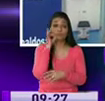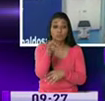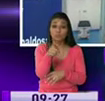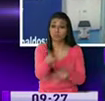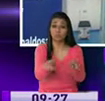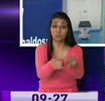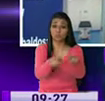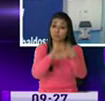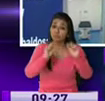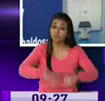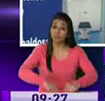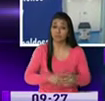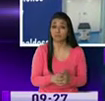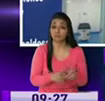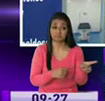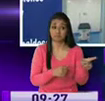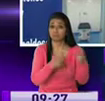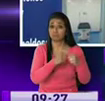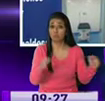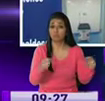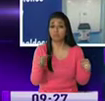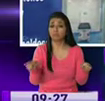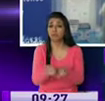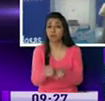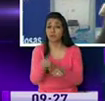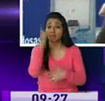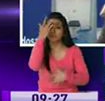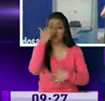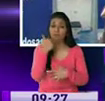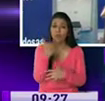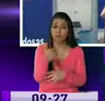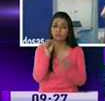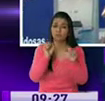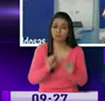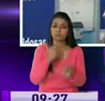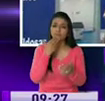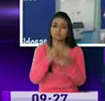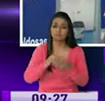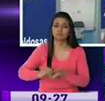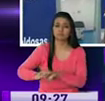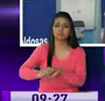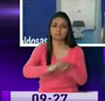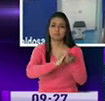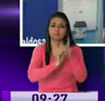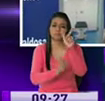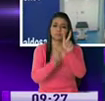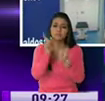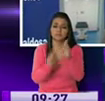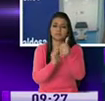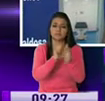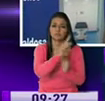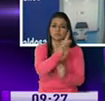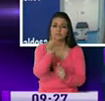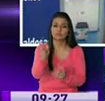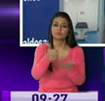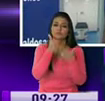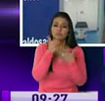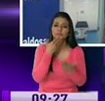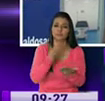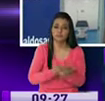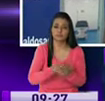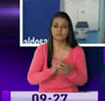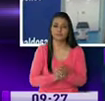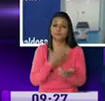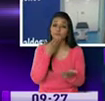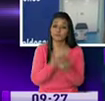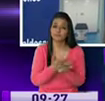tipo de accidente o que nos pase eso de los vecinos. Gracias a la solidaridad de cada uno de ustedes, vecinos queridos. Gracias